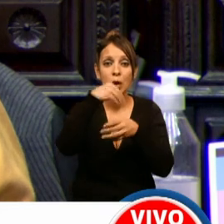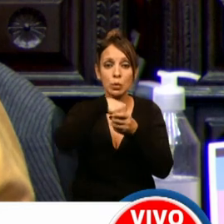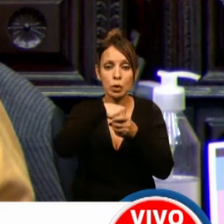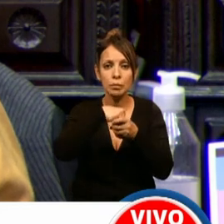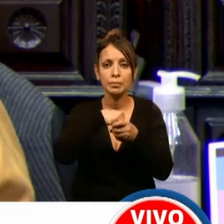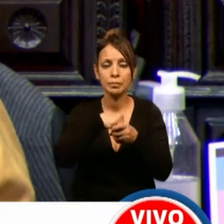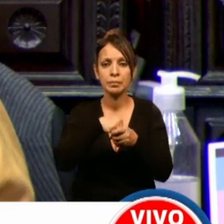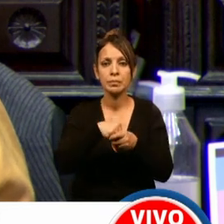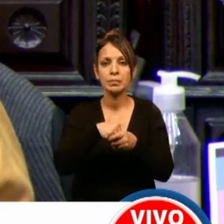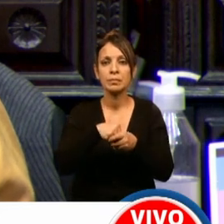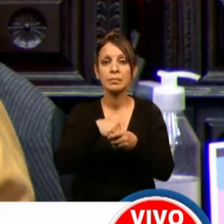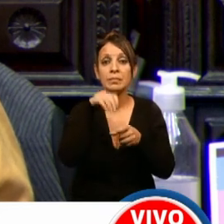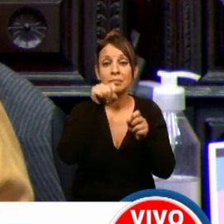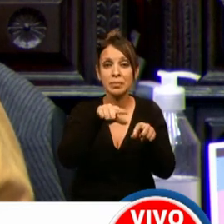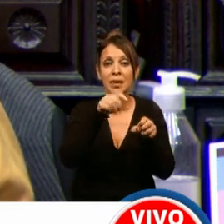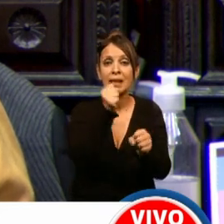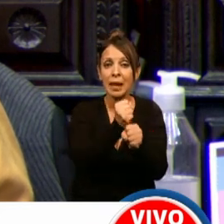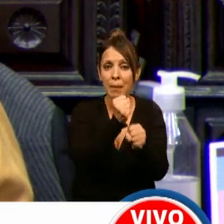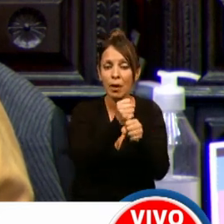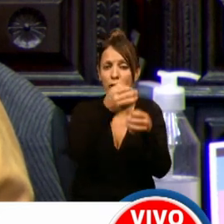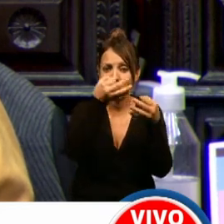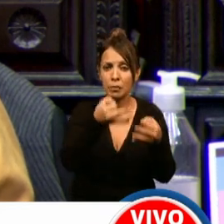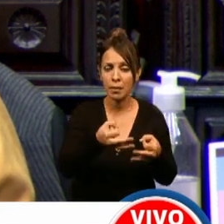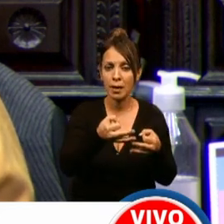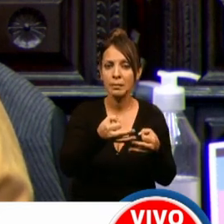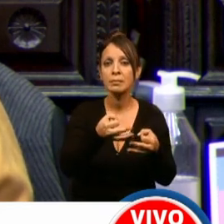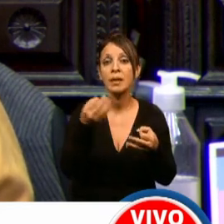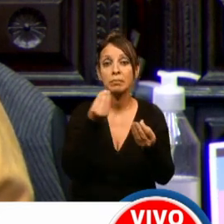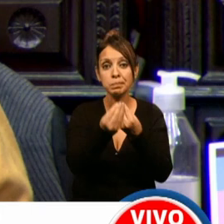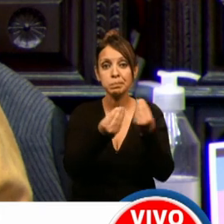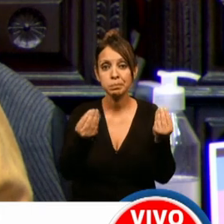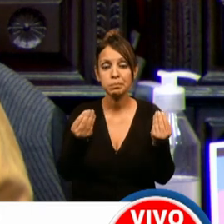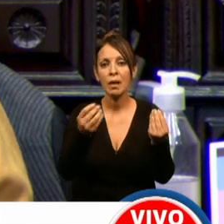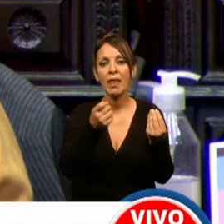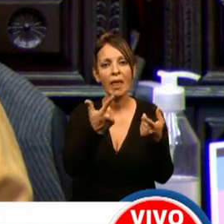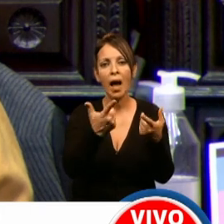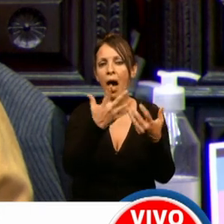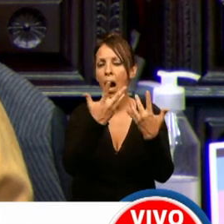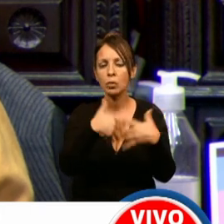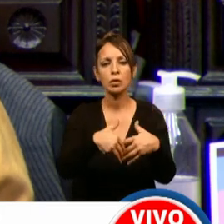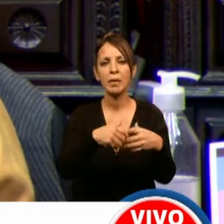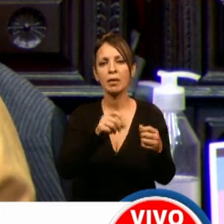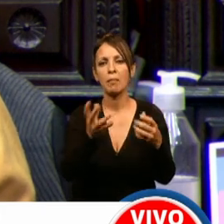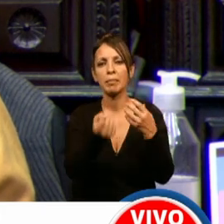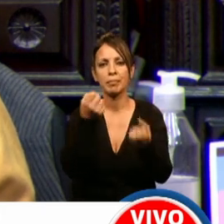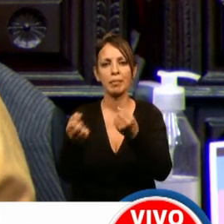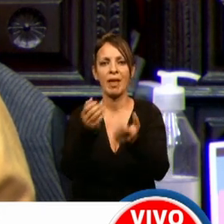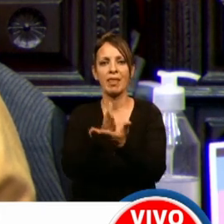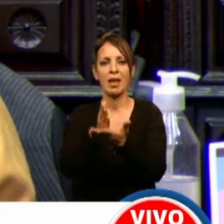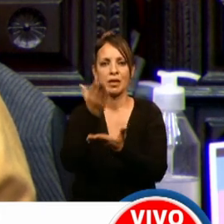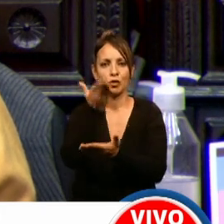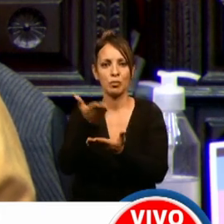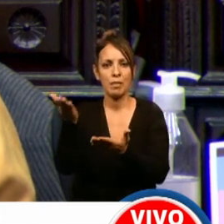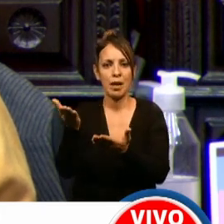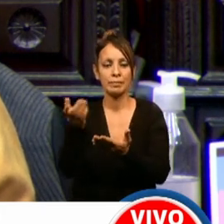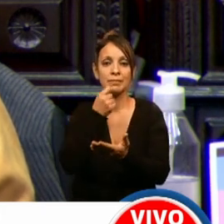hábito en el ámbito laboral formal va a significar el acceso a otros derechos humanos como